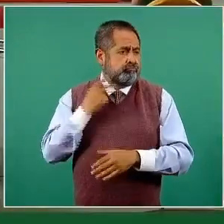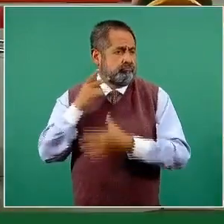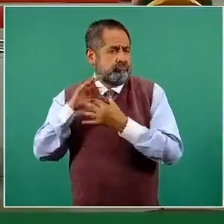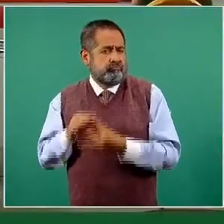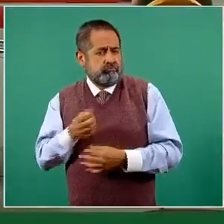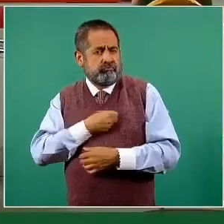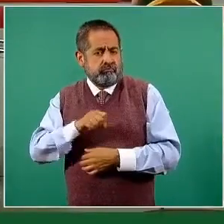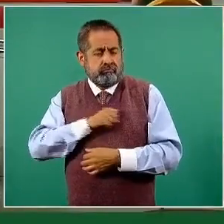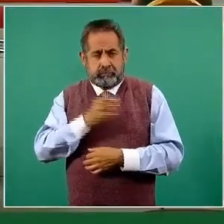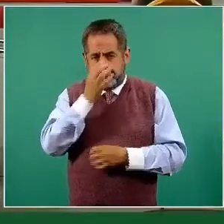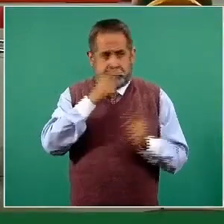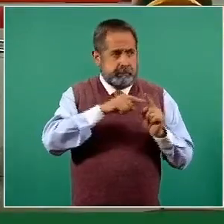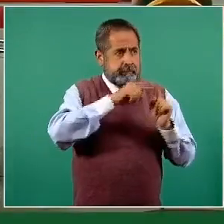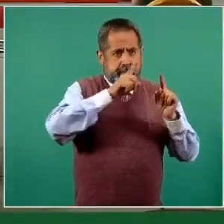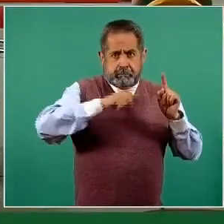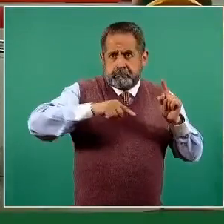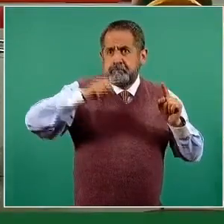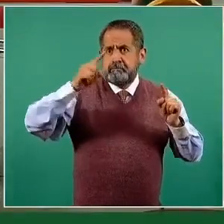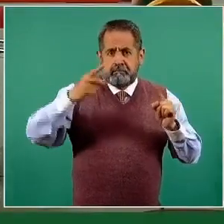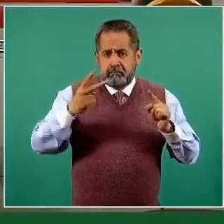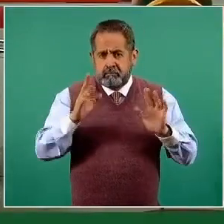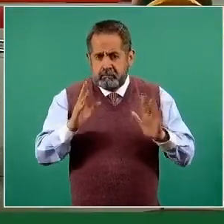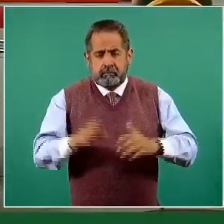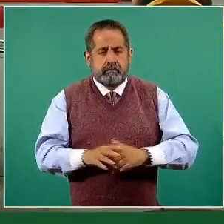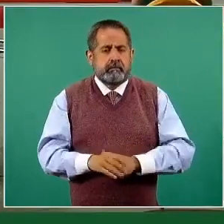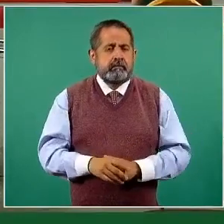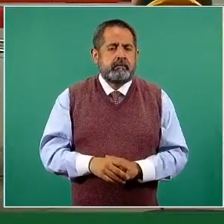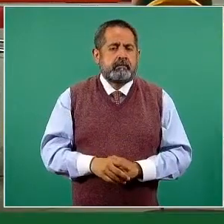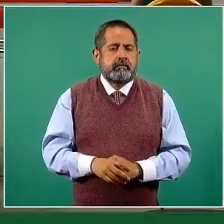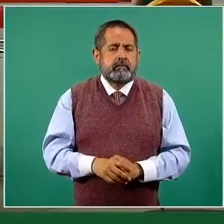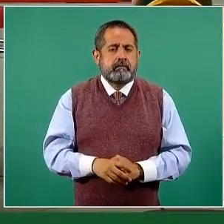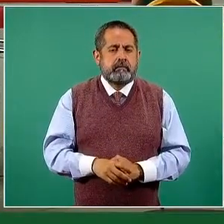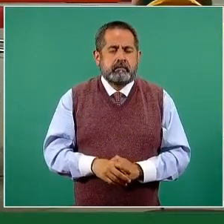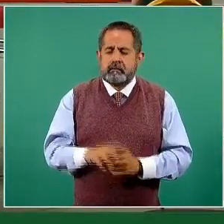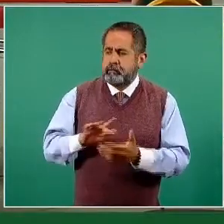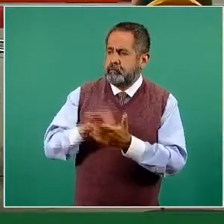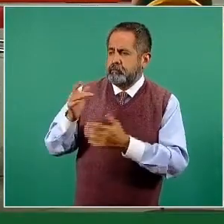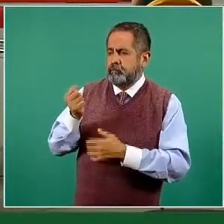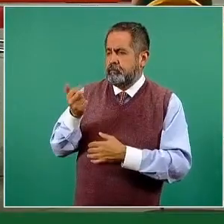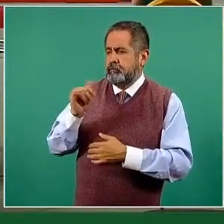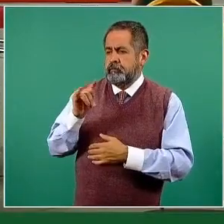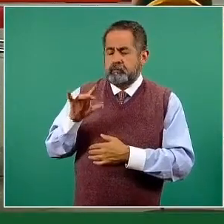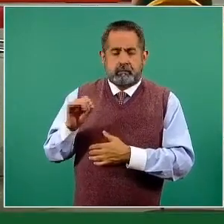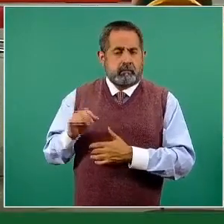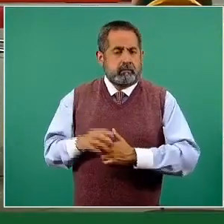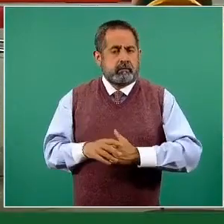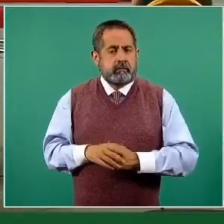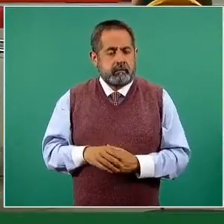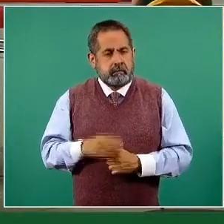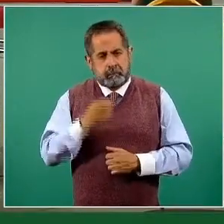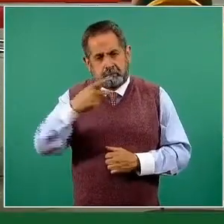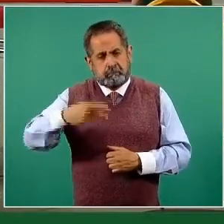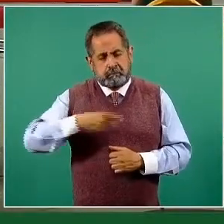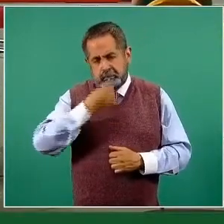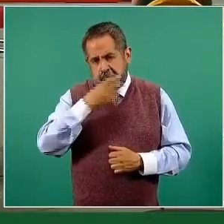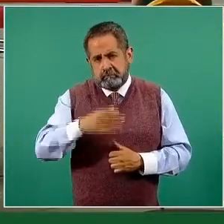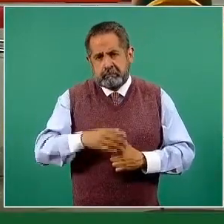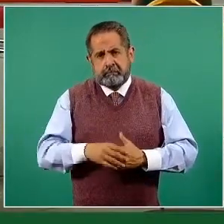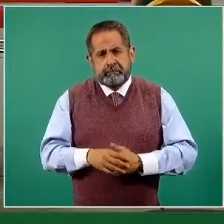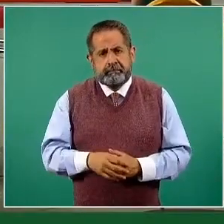México por solo tener 2 olas? Muchas gracias. Muchas gracias, Santiago. Es una pregunta interesante, me